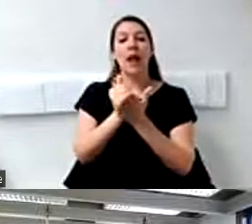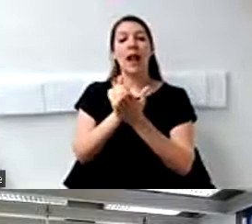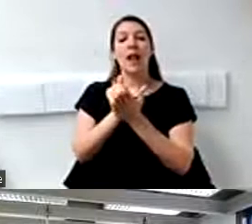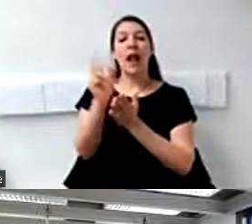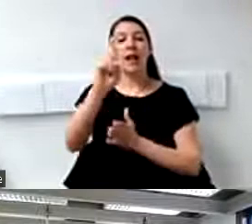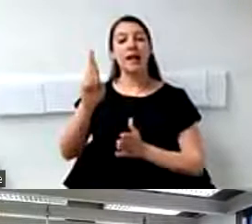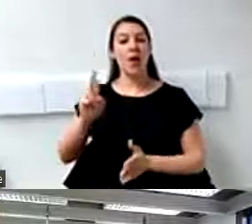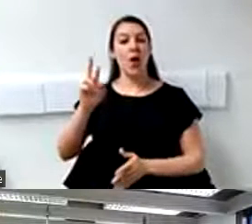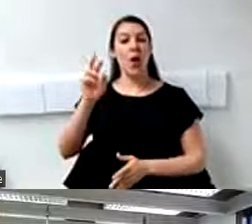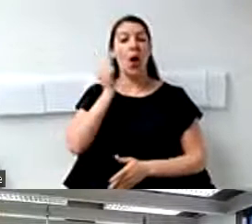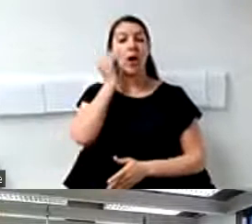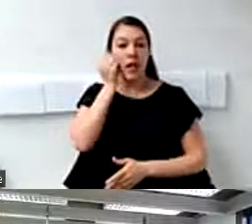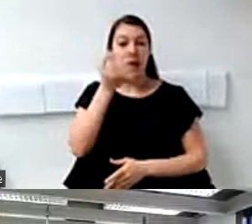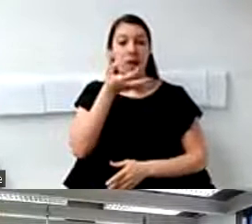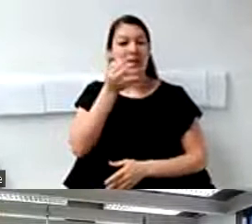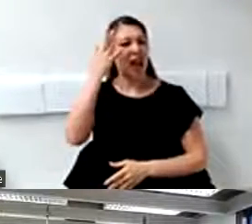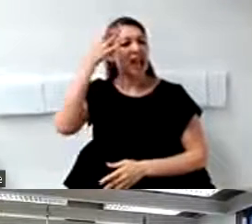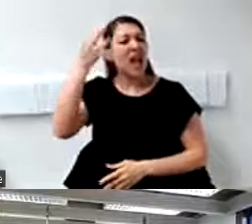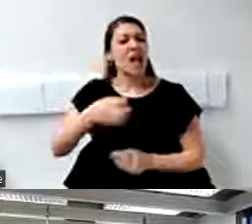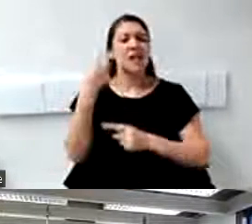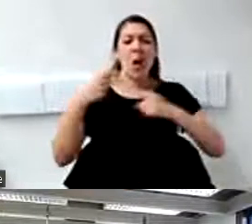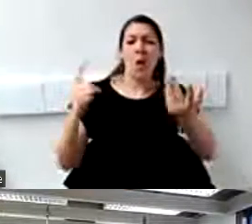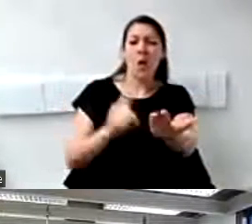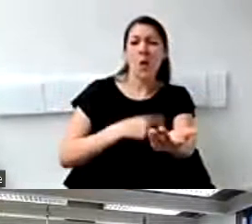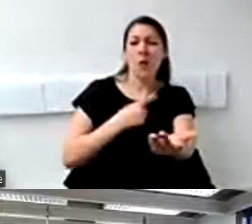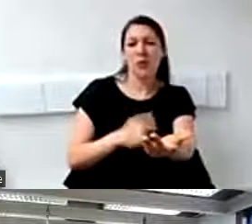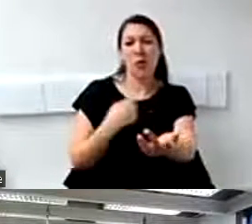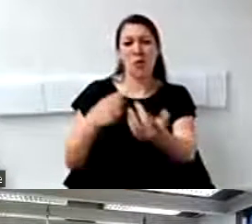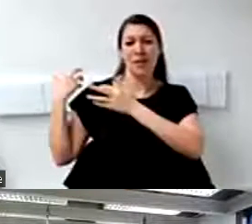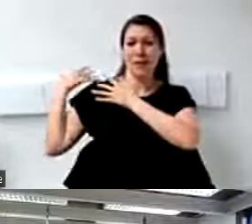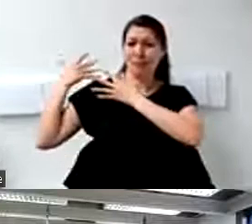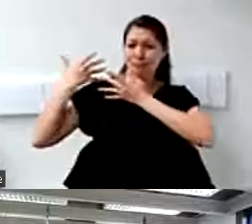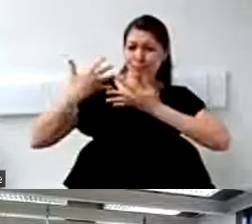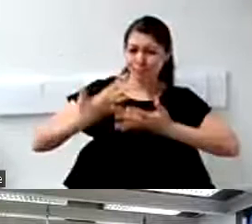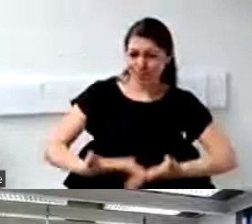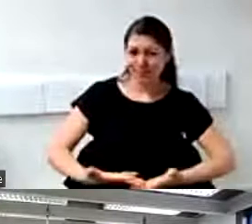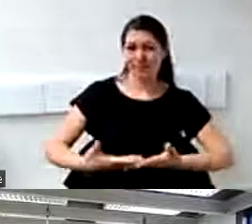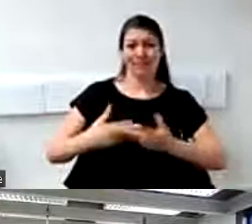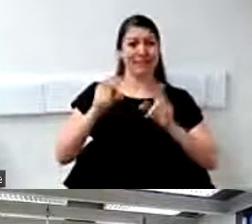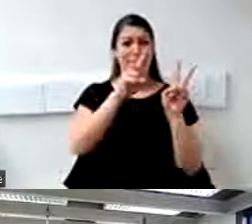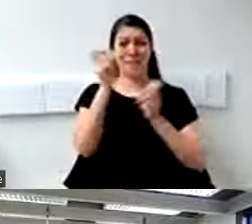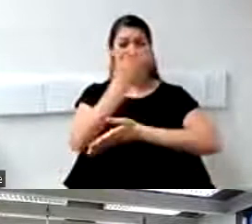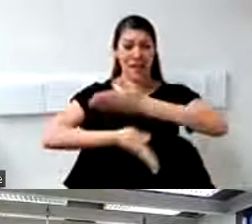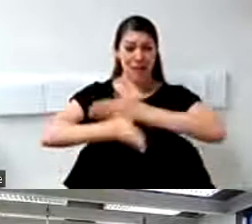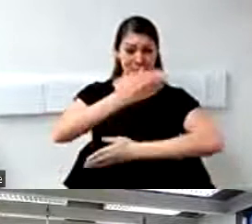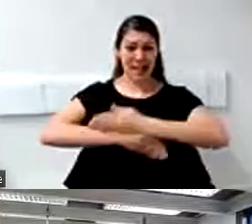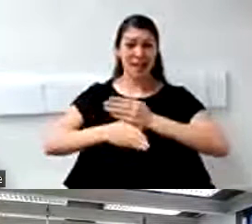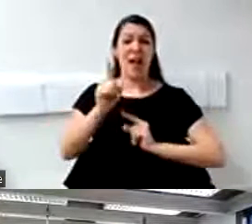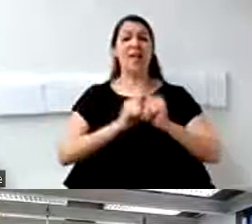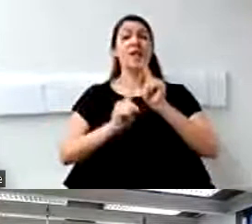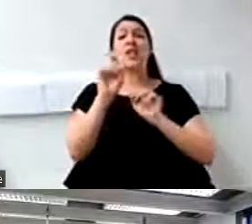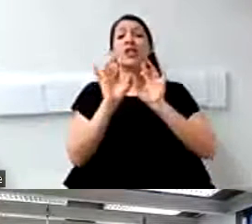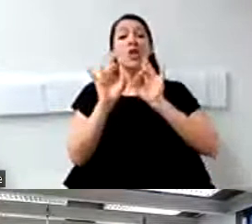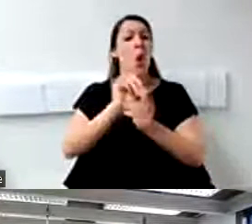Dificultad para desarraigar creencias o costumbres no favorables que vienen arrastrándose de antaño. A veces basta solo un